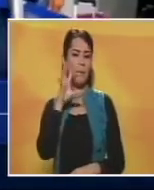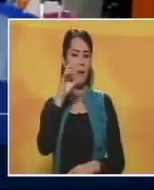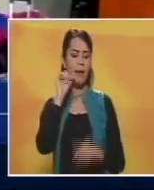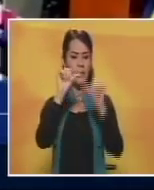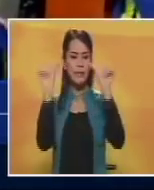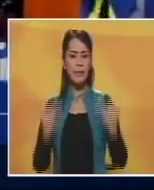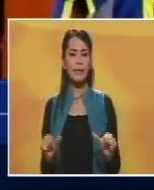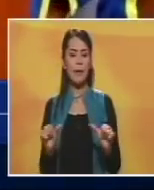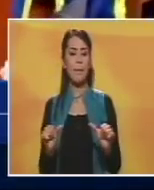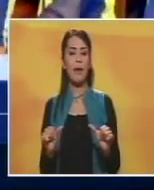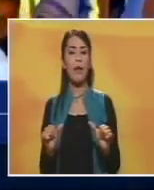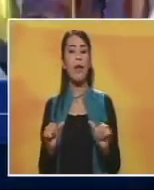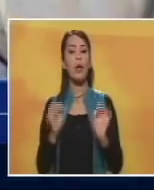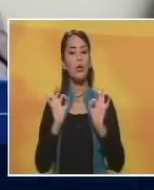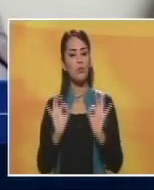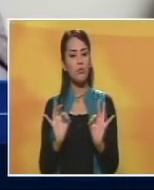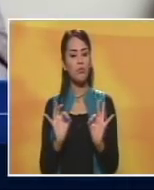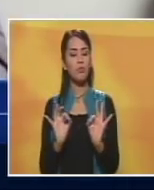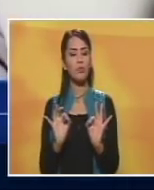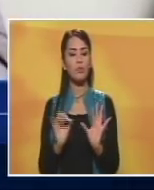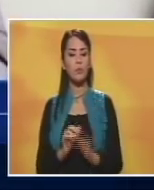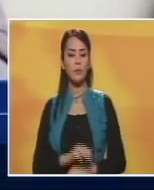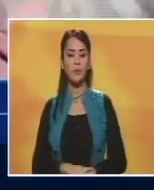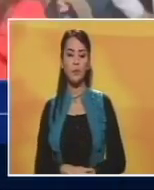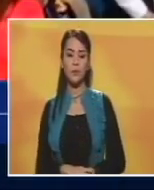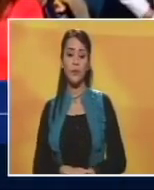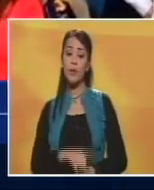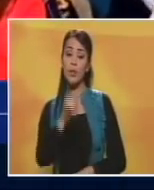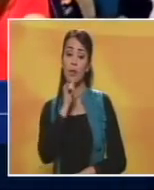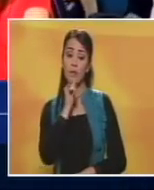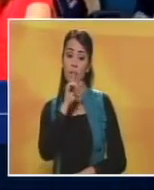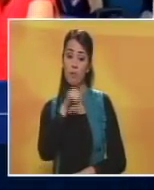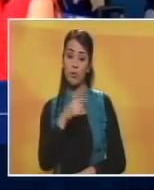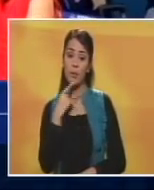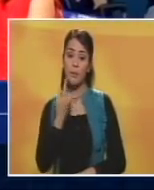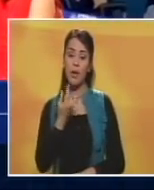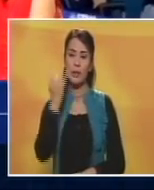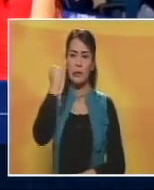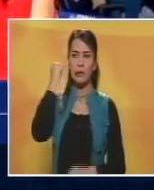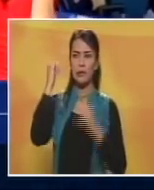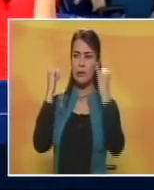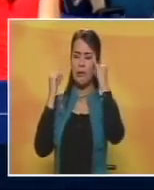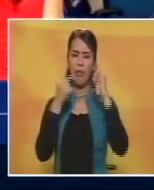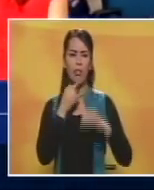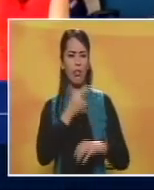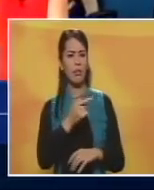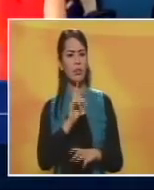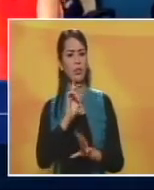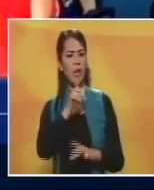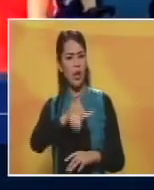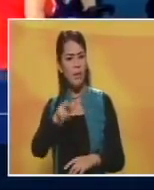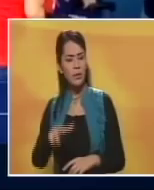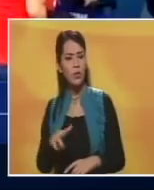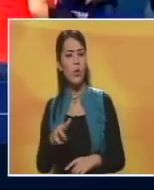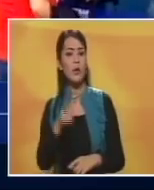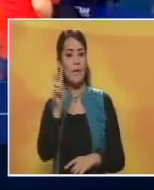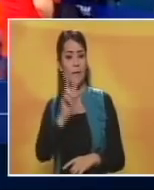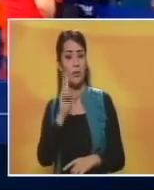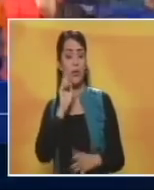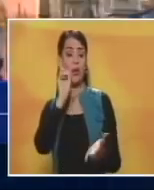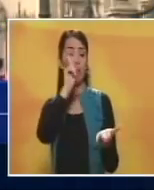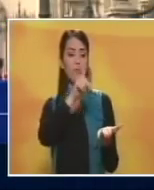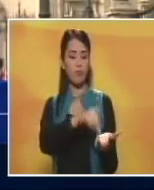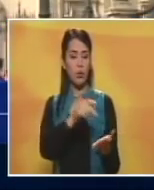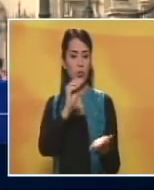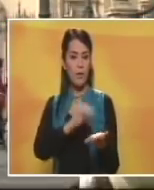de recepción con un estatus particular. Señaló en ese sentido que las opiniones que hayan podido dar los ciudadanos venezolanos que hayan vuelto a